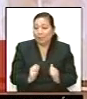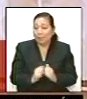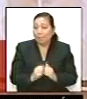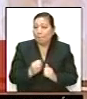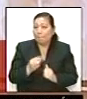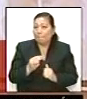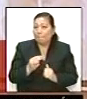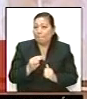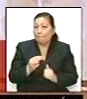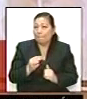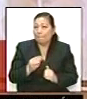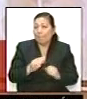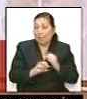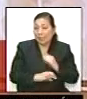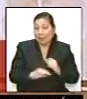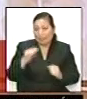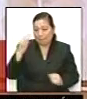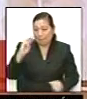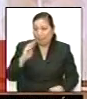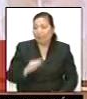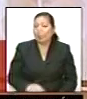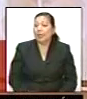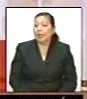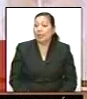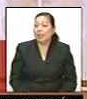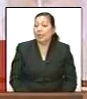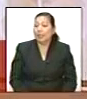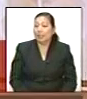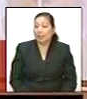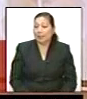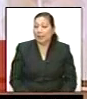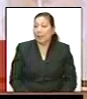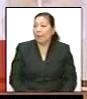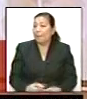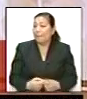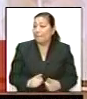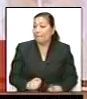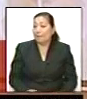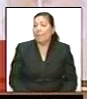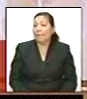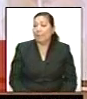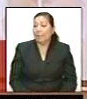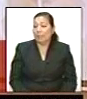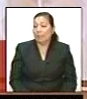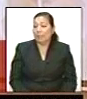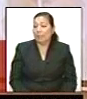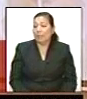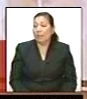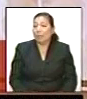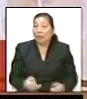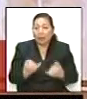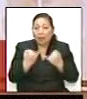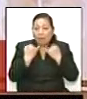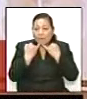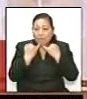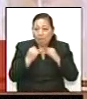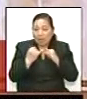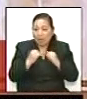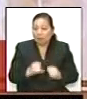México. Sí, con México. Sin embargo, hay formas